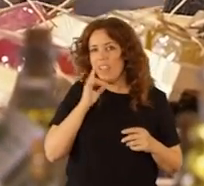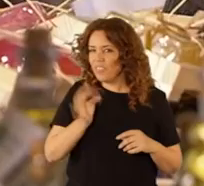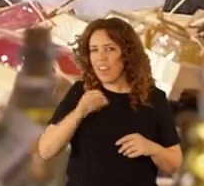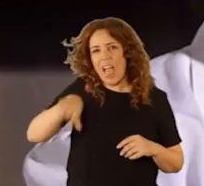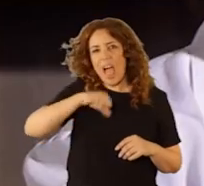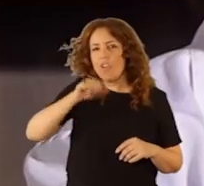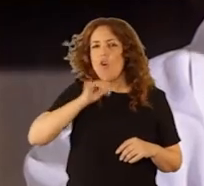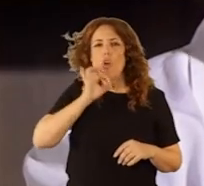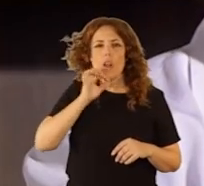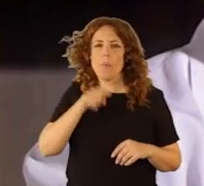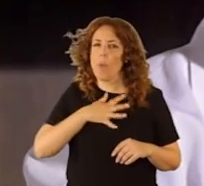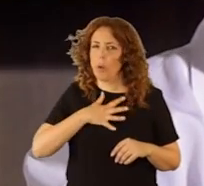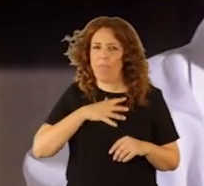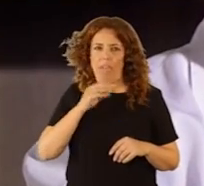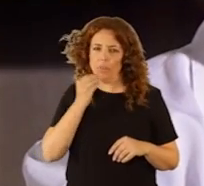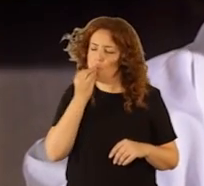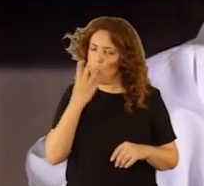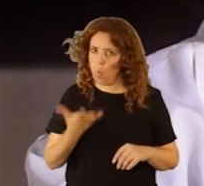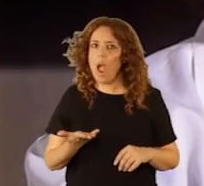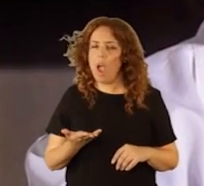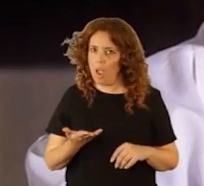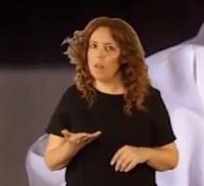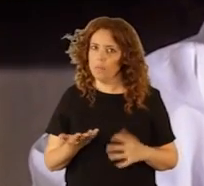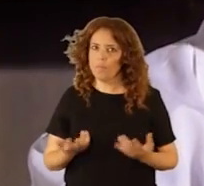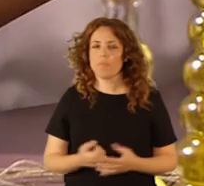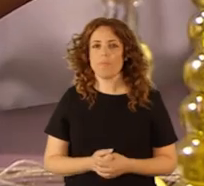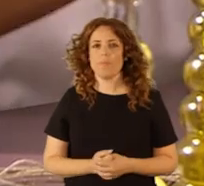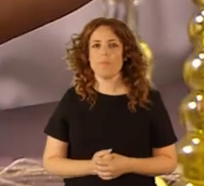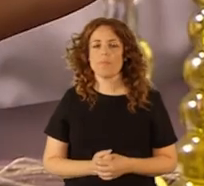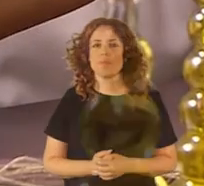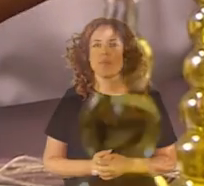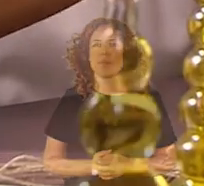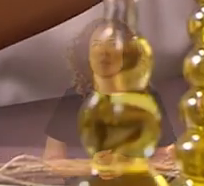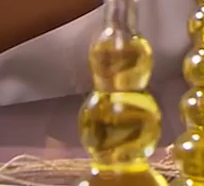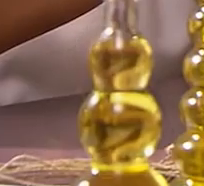la verdad que el aceite de oliva tiene unas propiedades inmensas y debemos de darle lo que